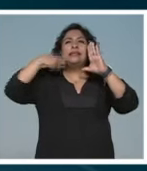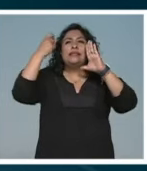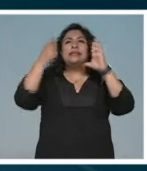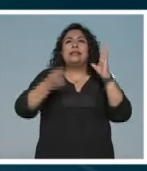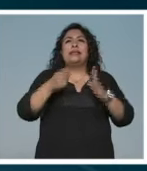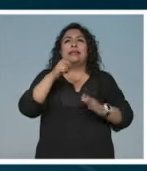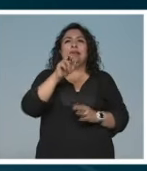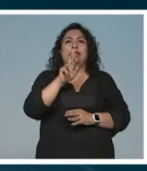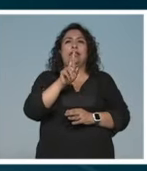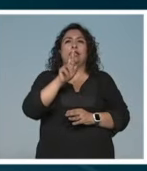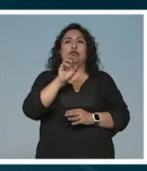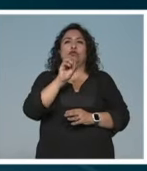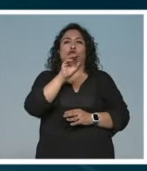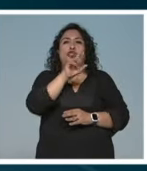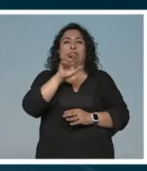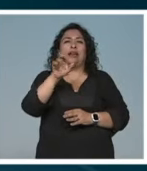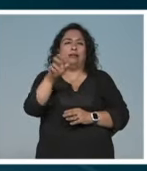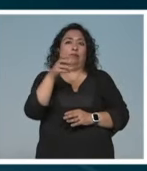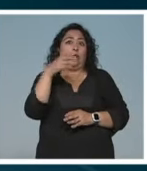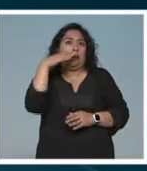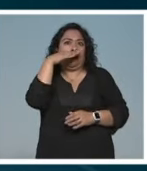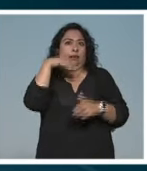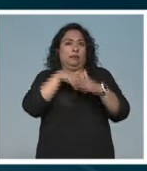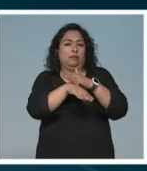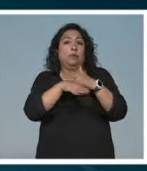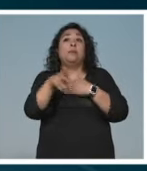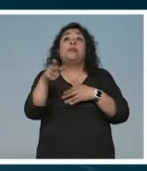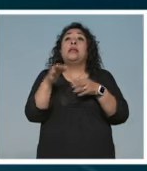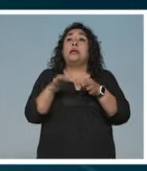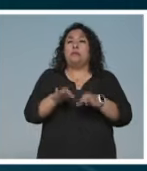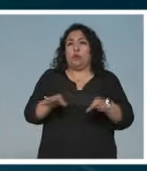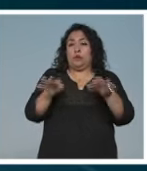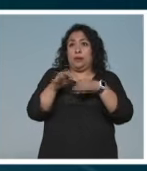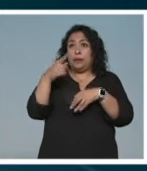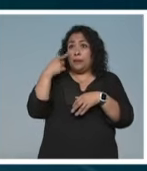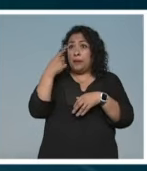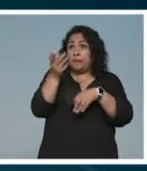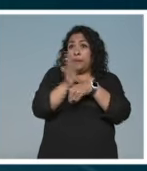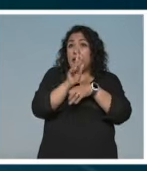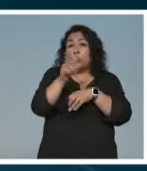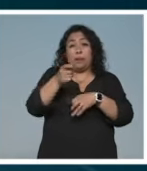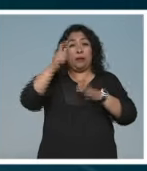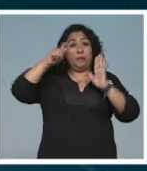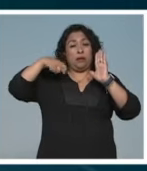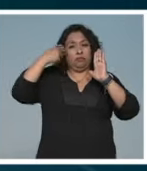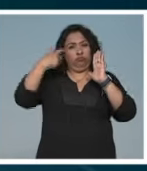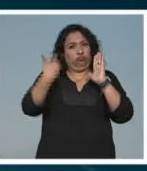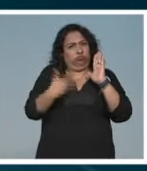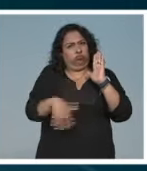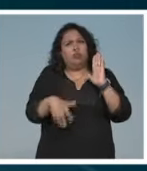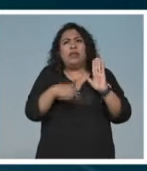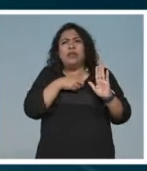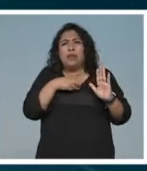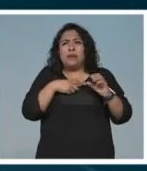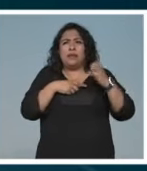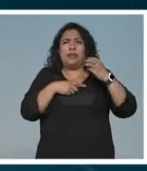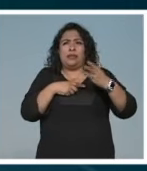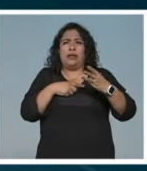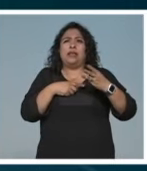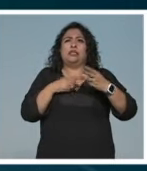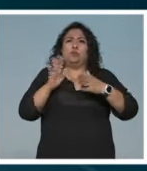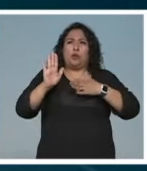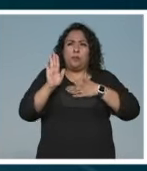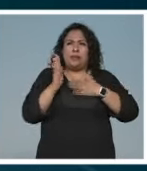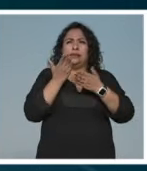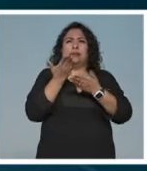Youssef Roushi. Es curioso que un festival comience su edición con una película de una ópera prima. Creemos que el colocar Tres Promesas como película inaugural